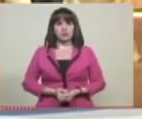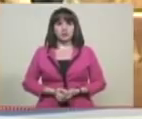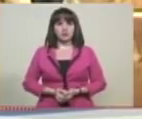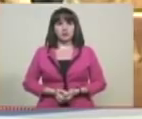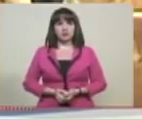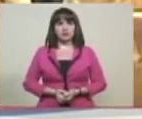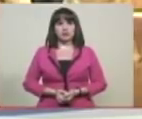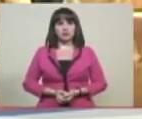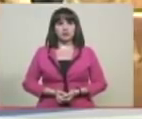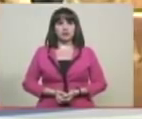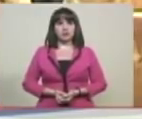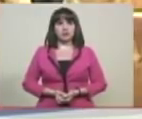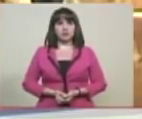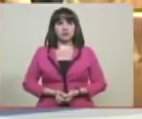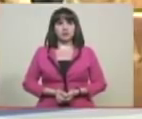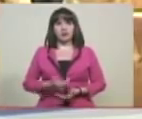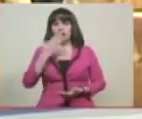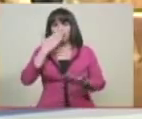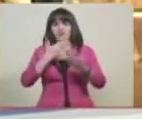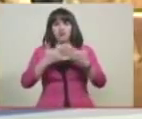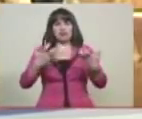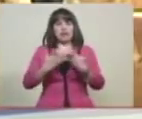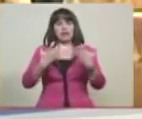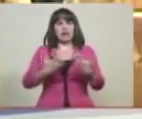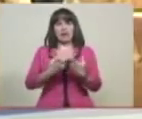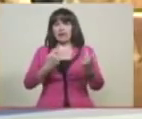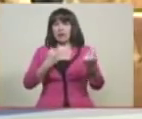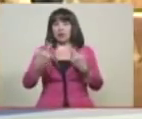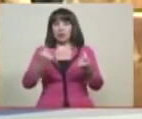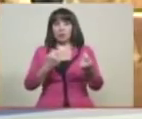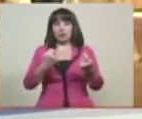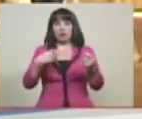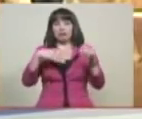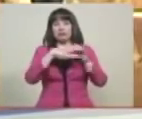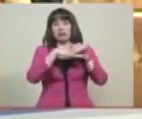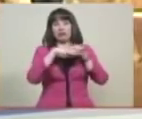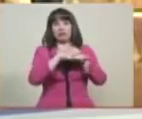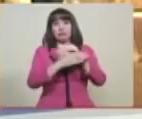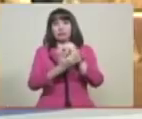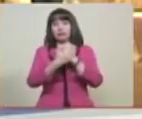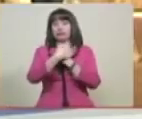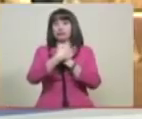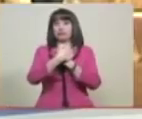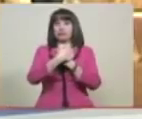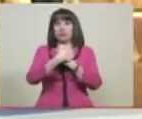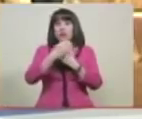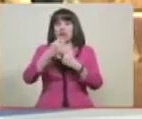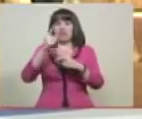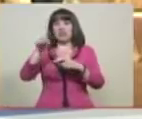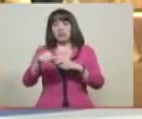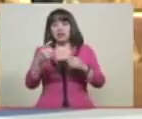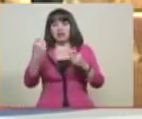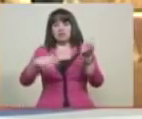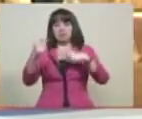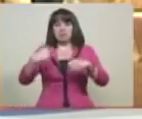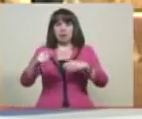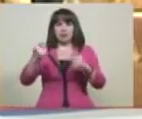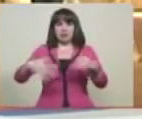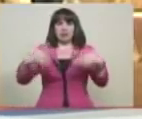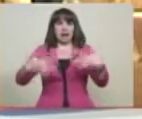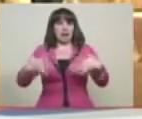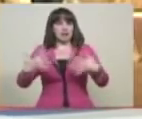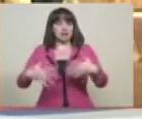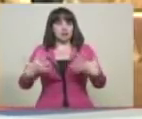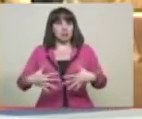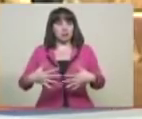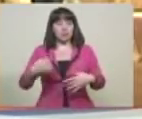Ante la modalidad de guerra económica, de esconder y bachaquear los productos fundamentales,